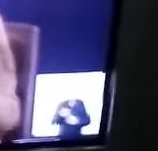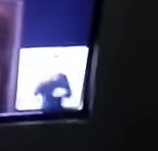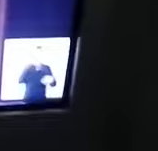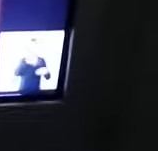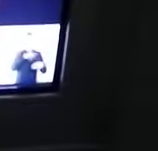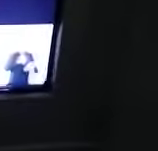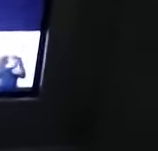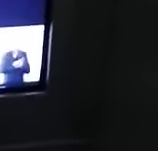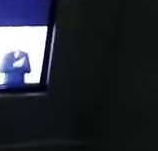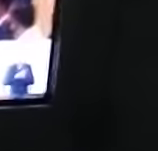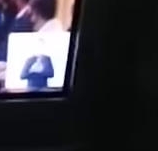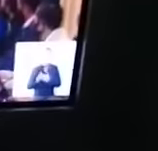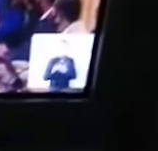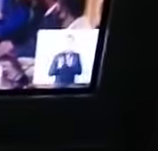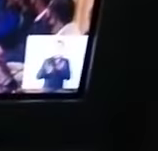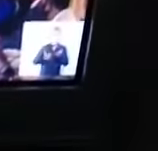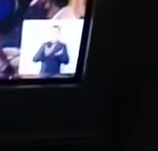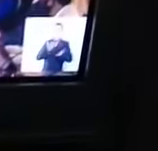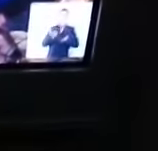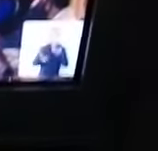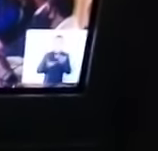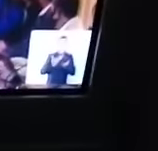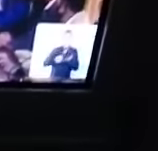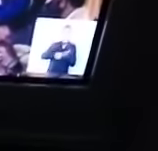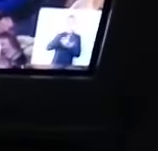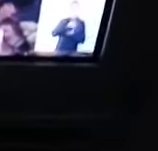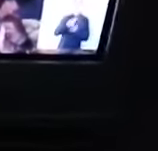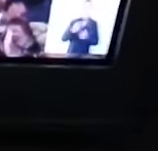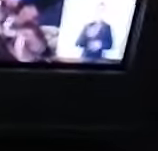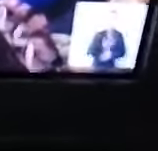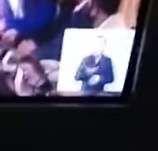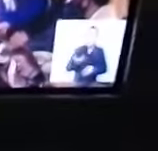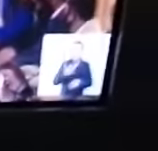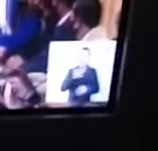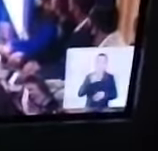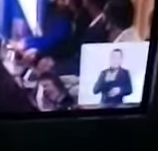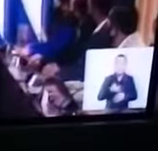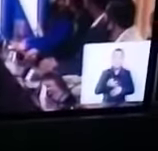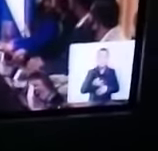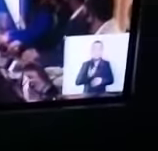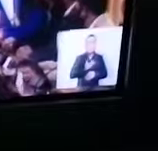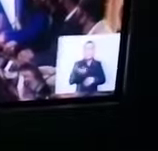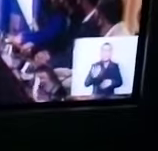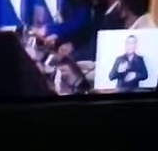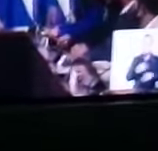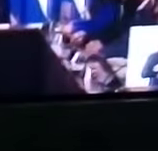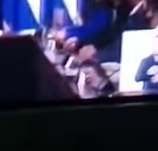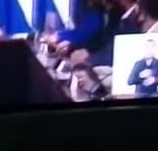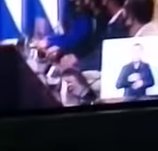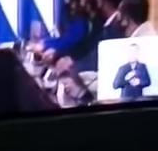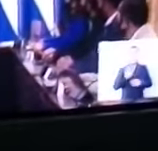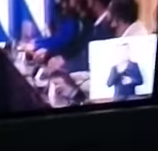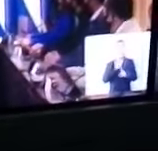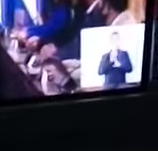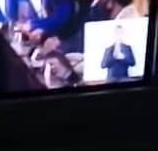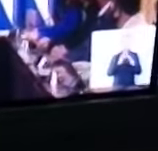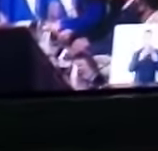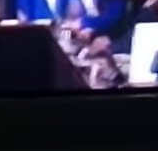dar servicios municipales, si hay poblaciones donde se cierran las islas, hacer obras de mitigación, albergues, etcétera,